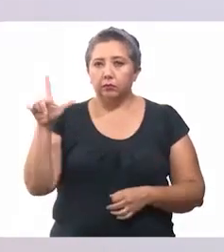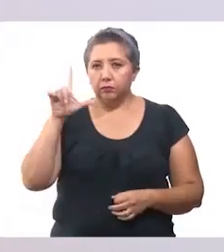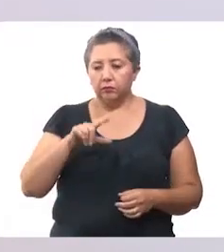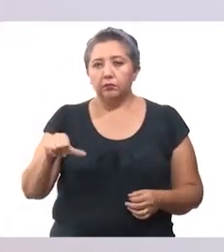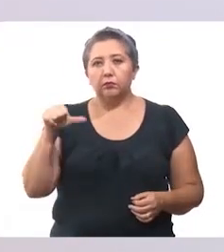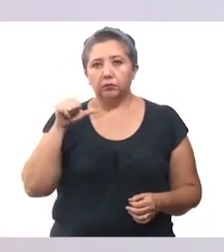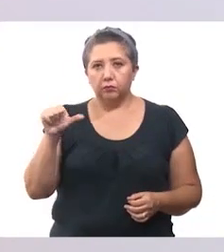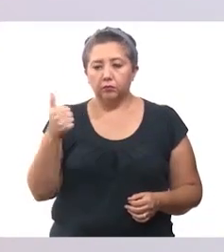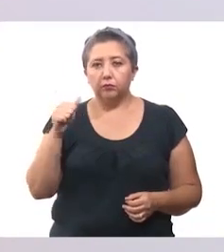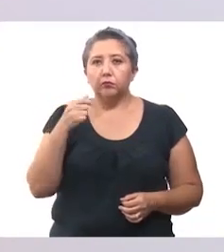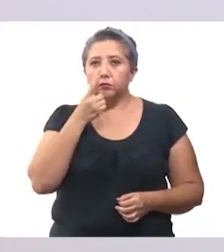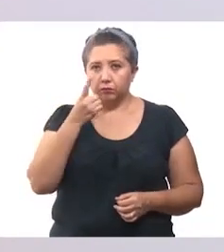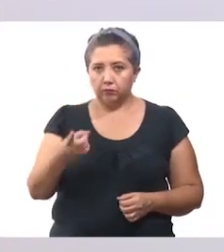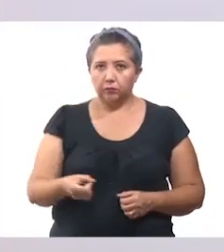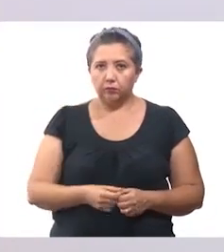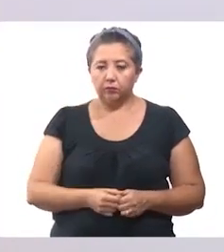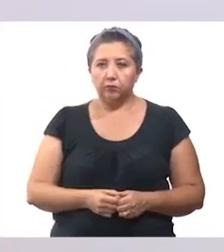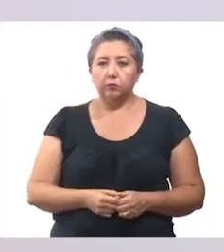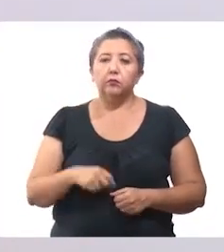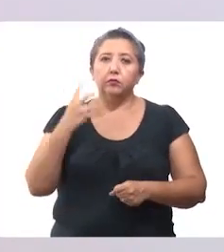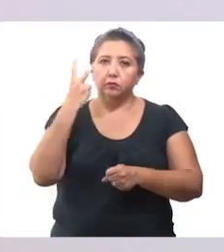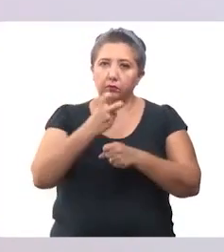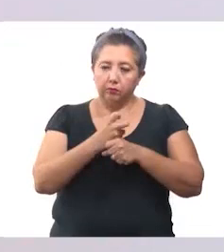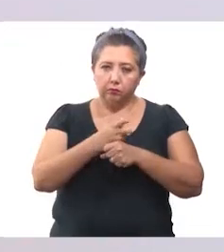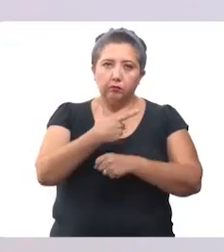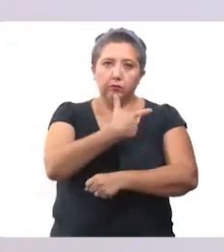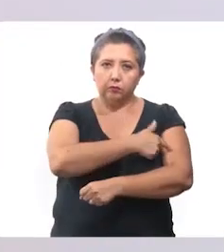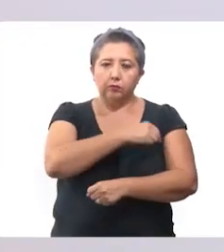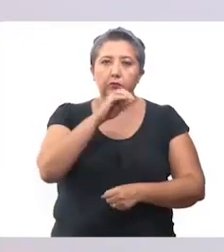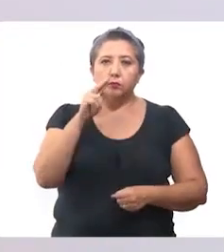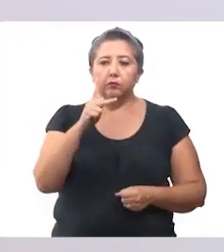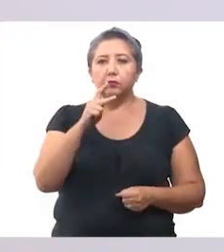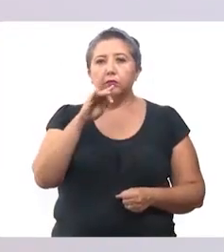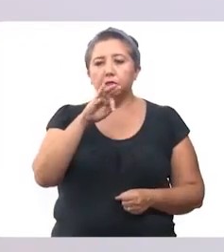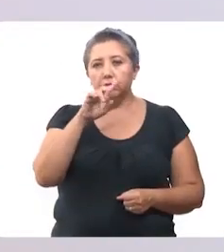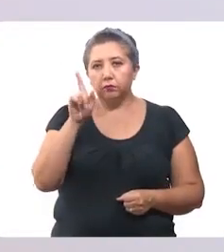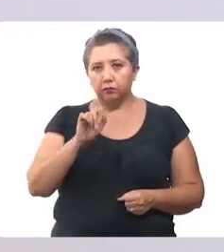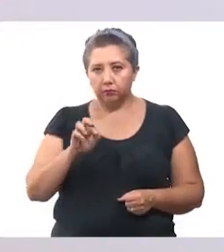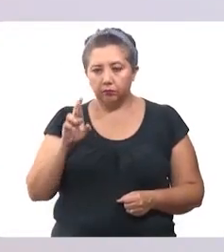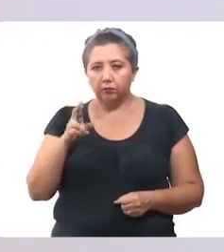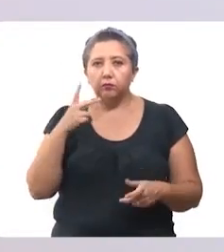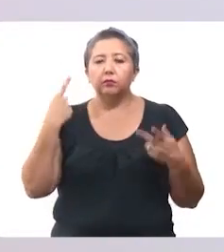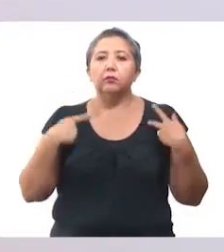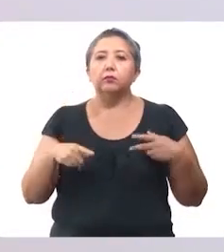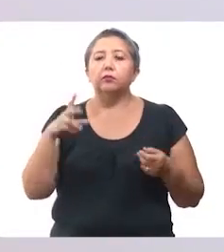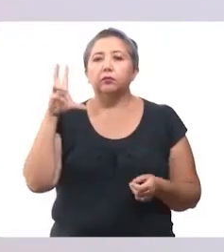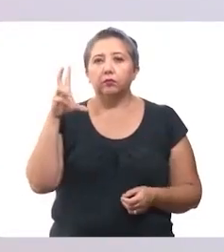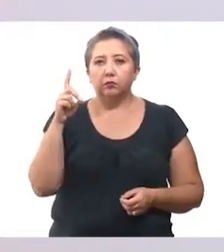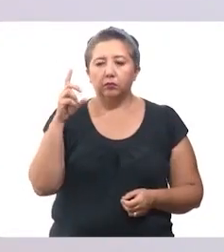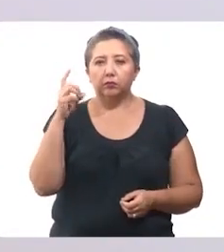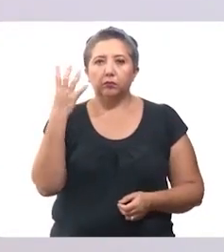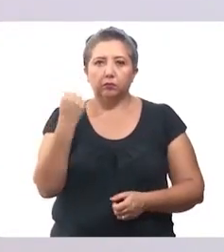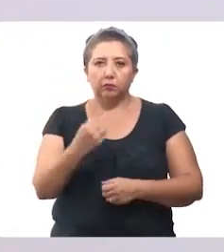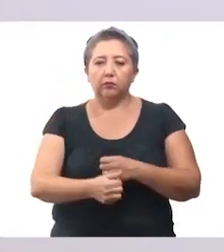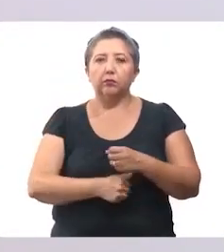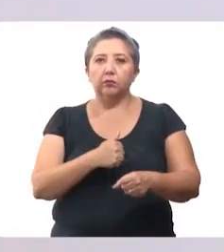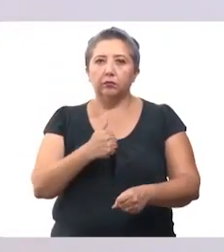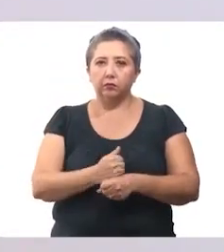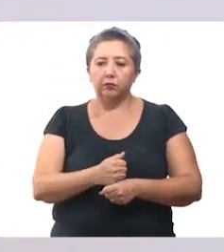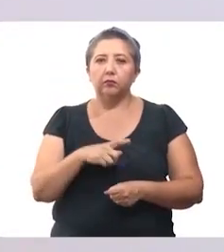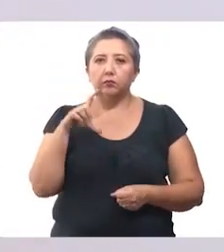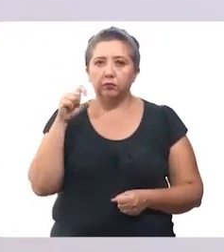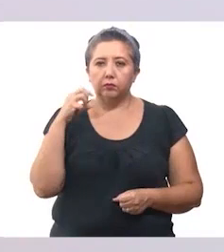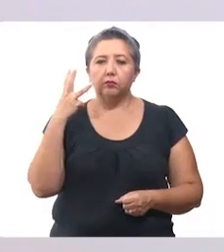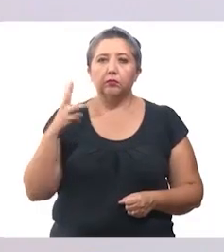16 de agosto se administrará la segunda dosis de la vacuna Pfizer contra el coronavirus para personas de 30 a 39 años de edad